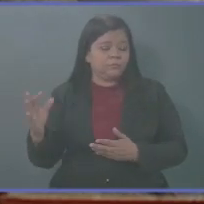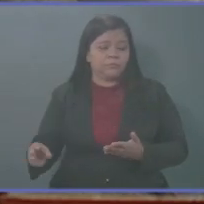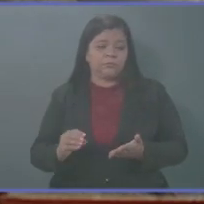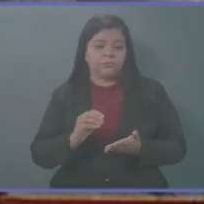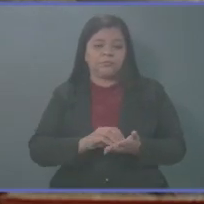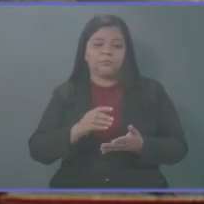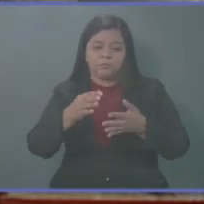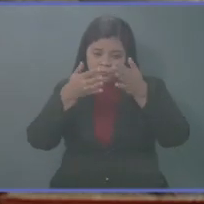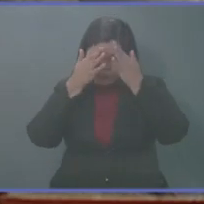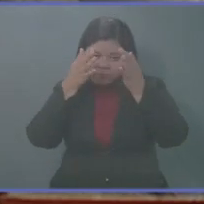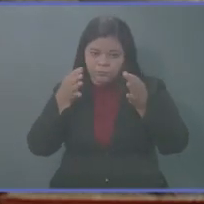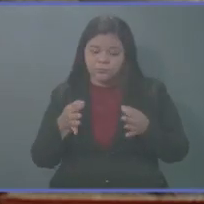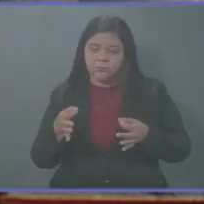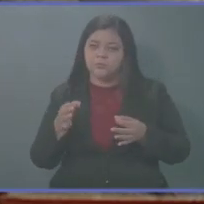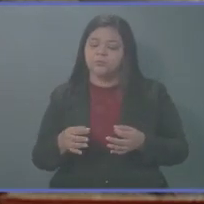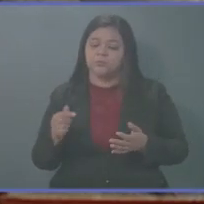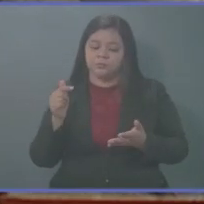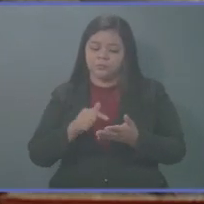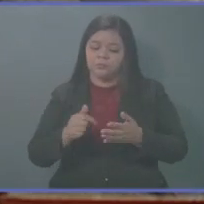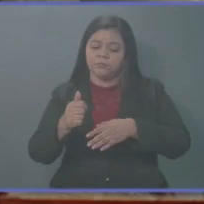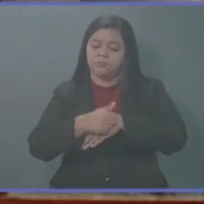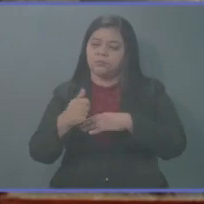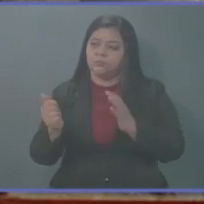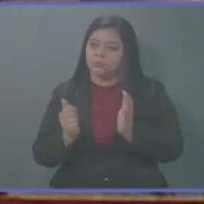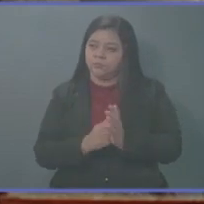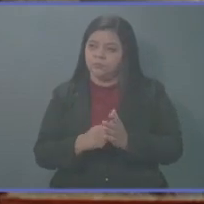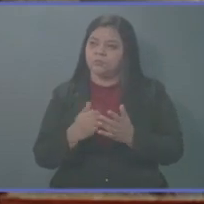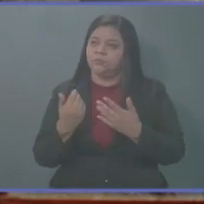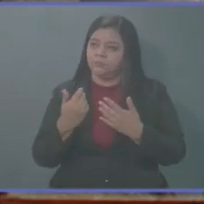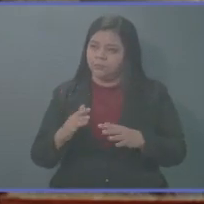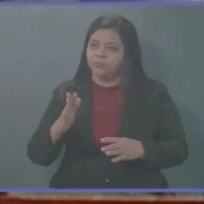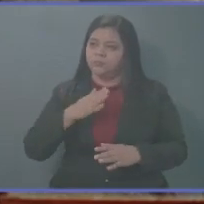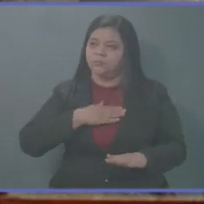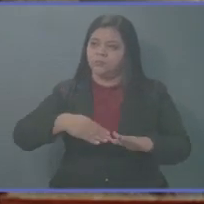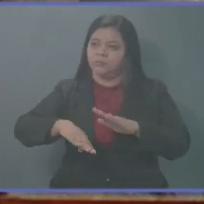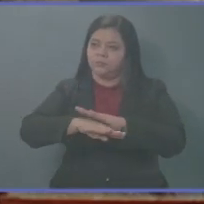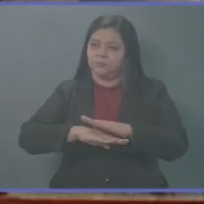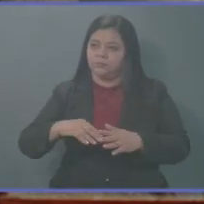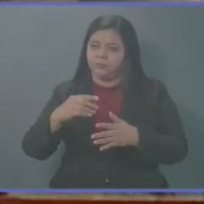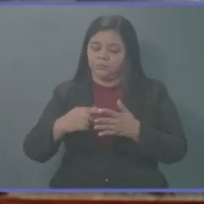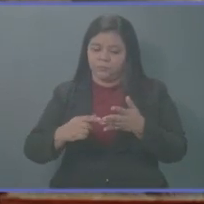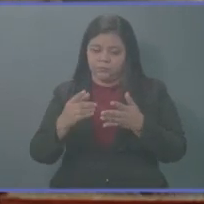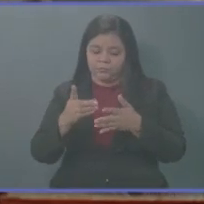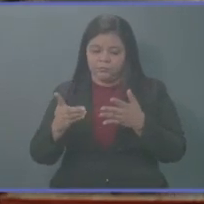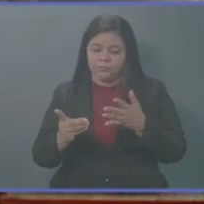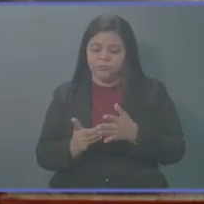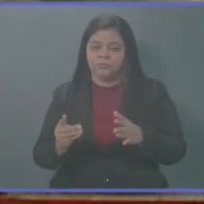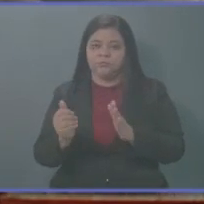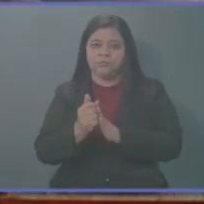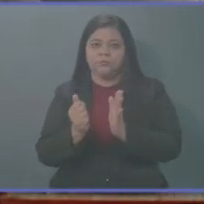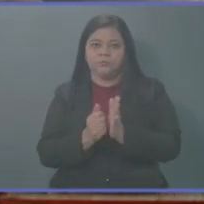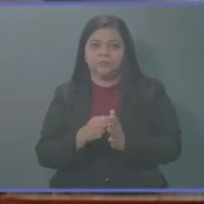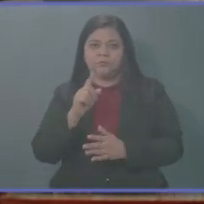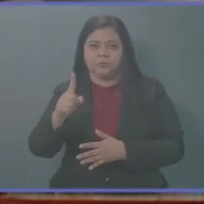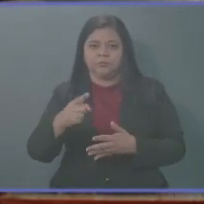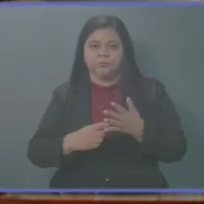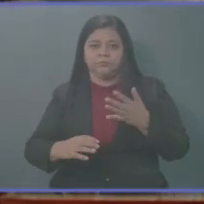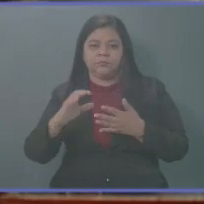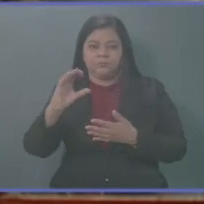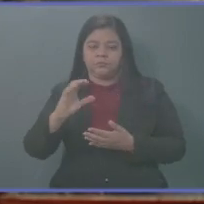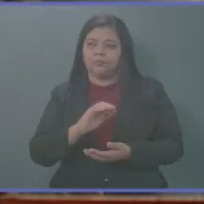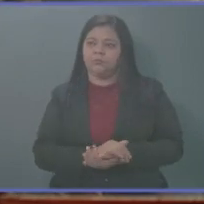presente dictamen que esta Asamblea Legislativa fundamentó el decreto en pugna amparado en el artículo 1 de la Constitución,